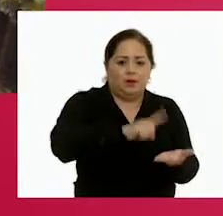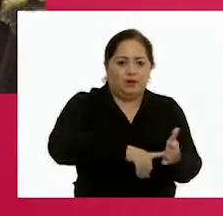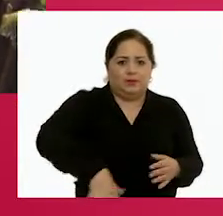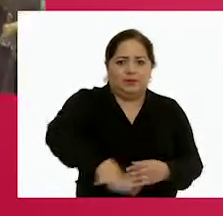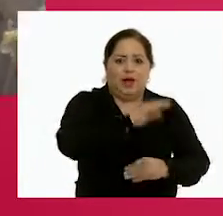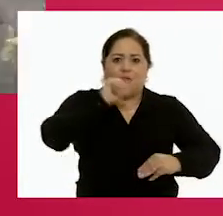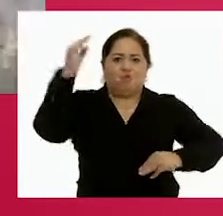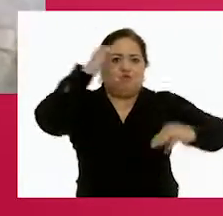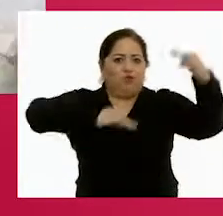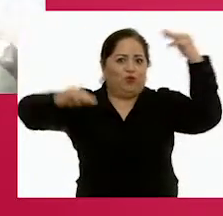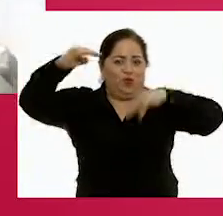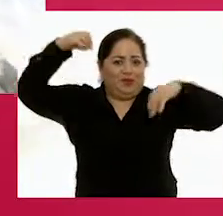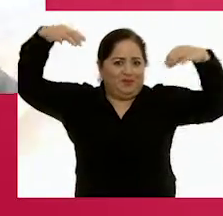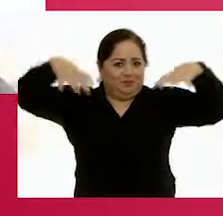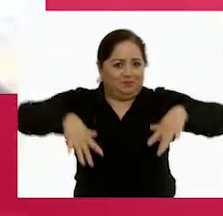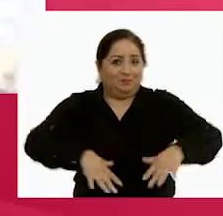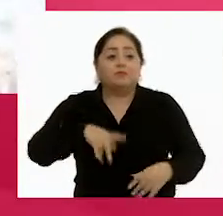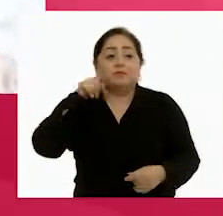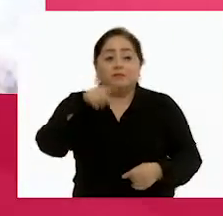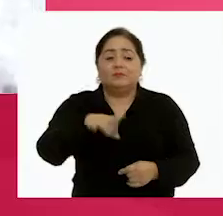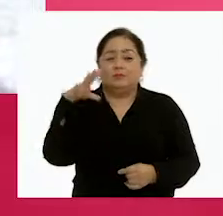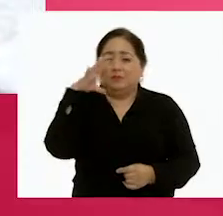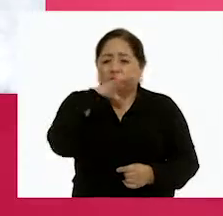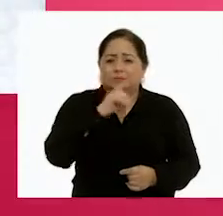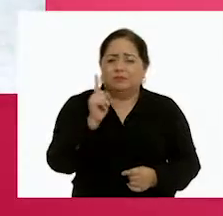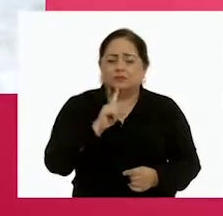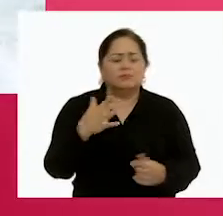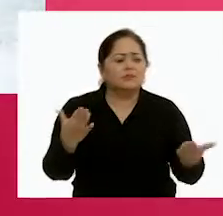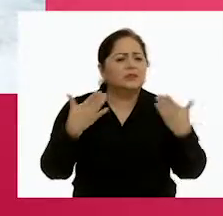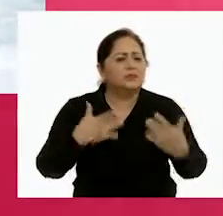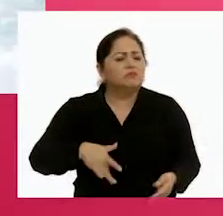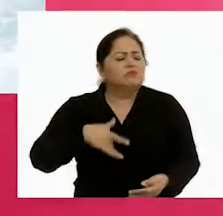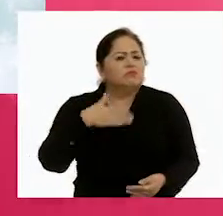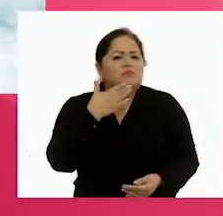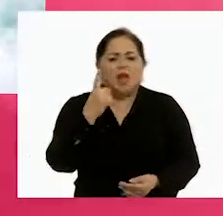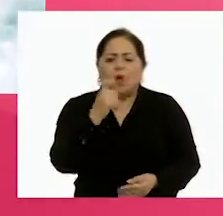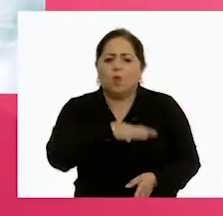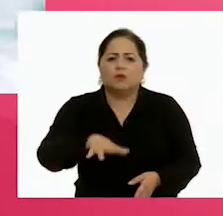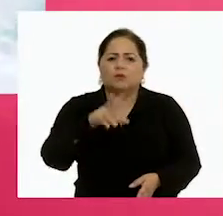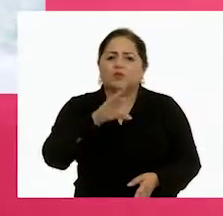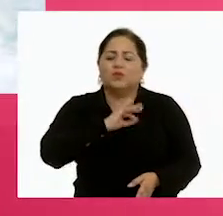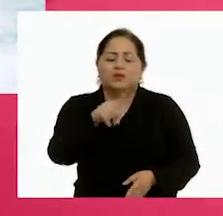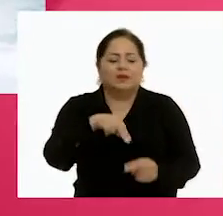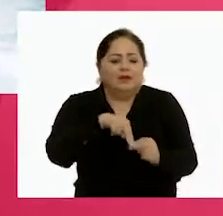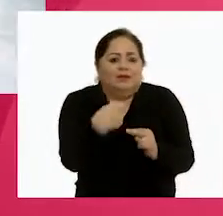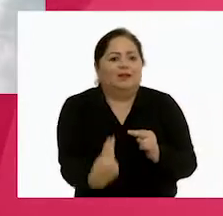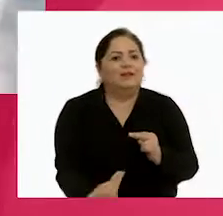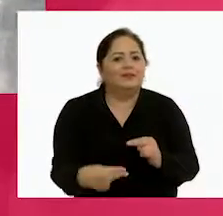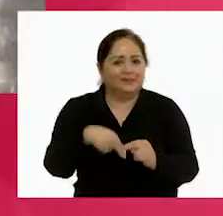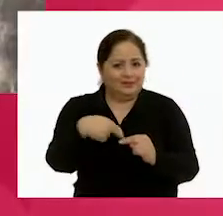de las montañas. Su temperatura es tan agradable que es inevitable darse un buen